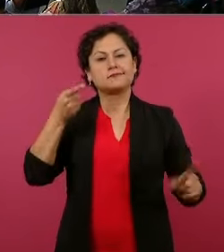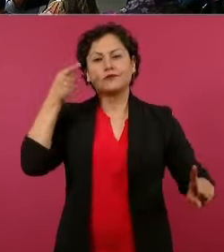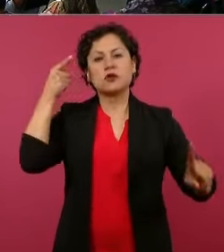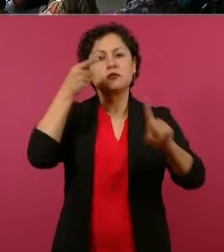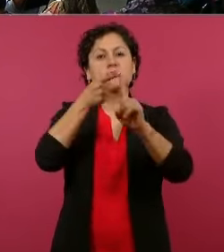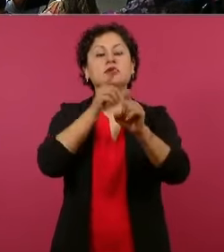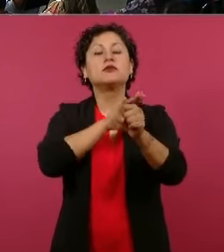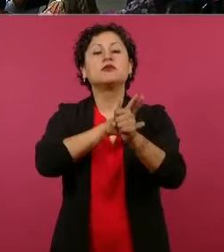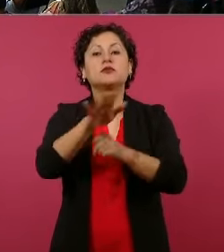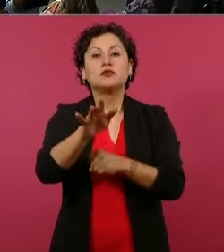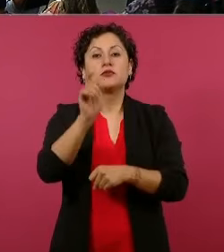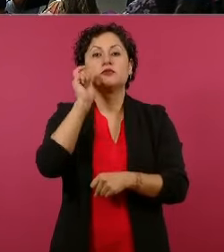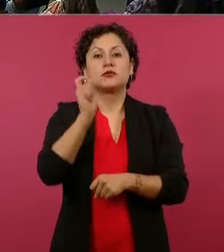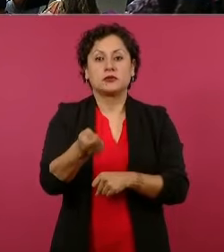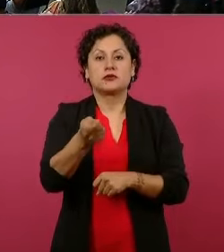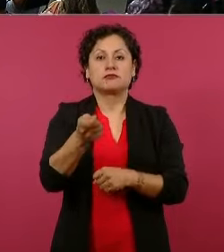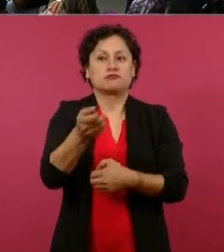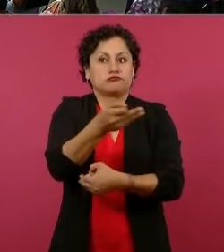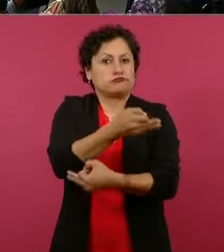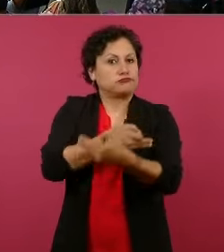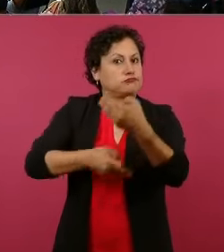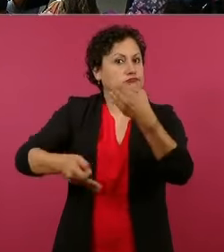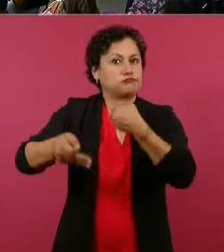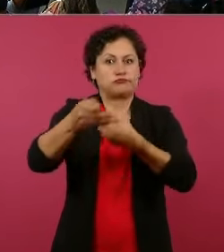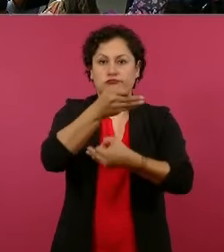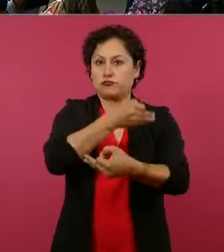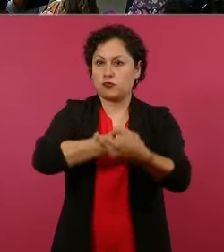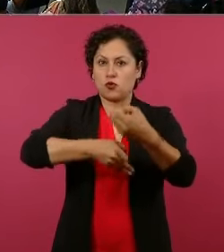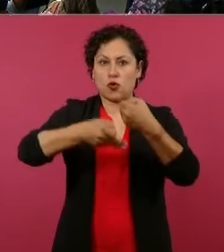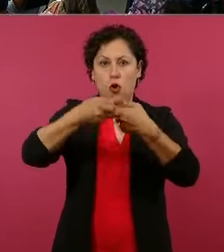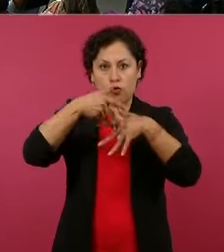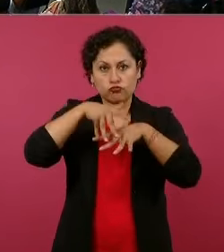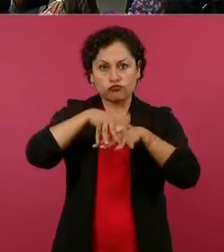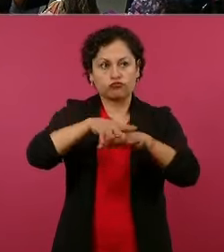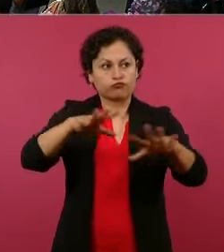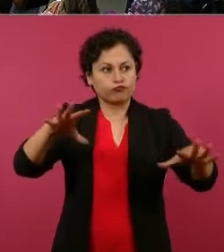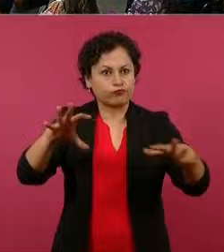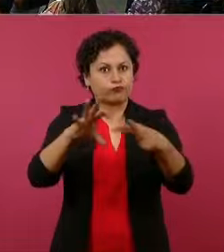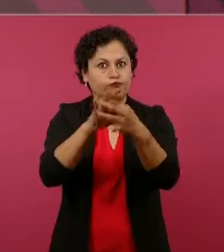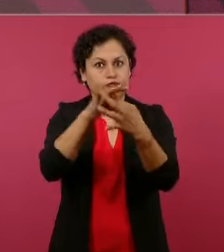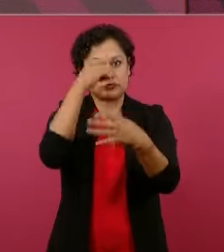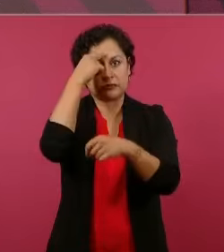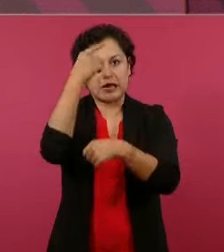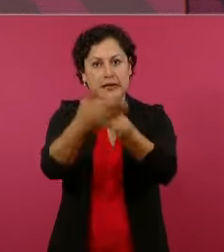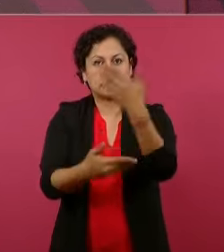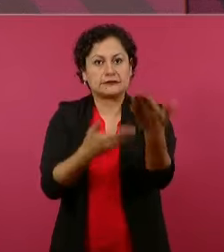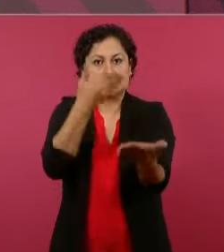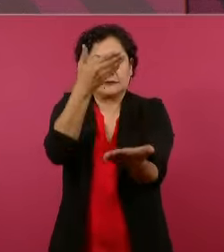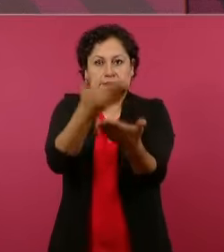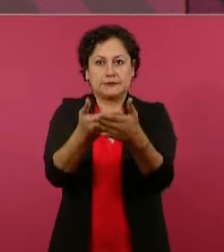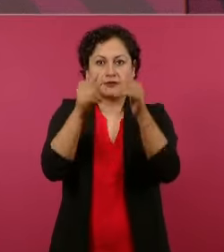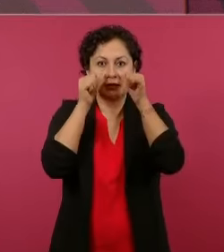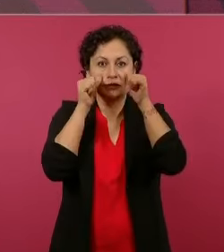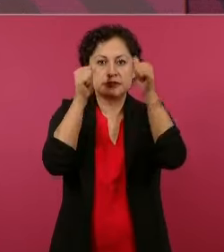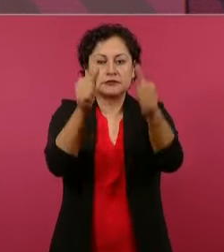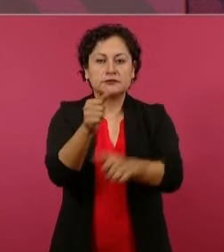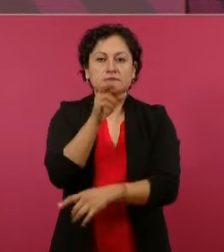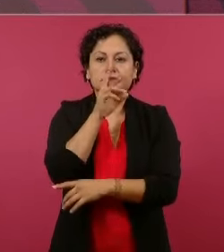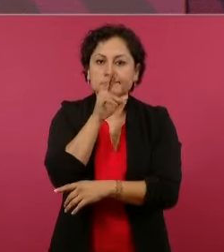delante que se integren todos los servicios que mejor todos los